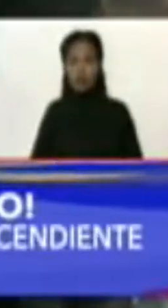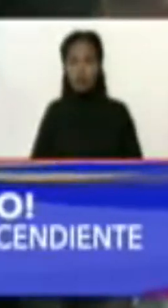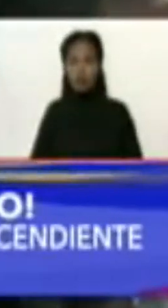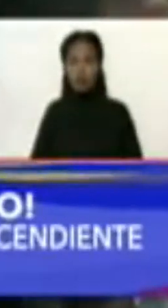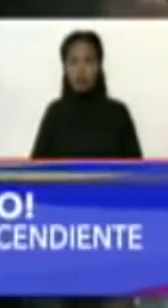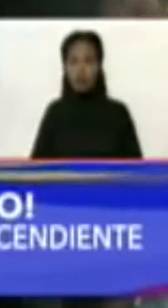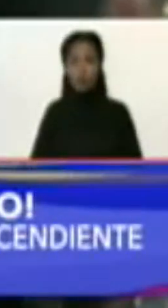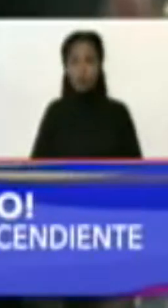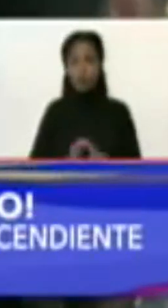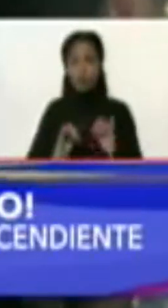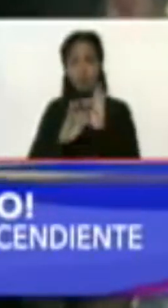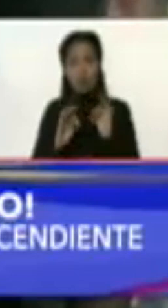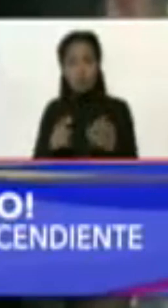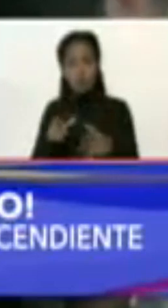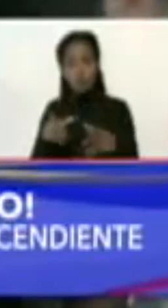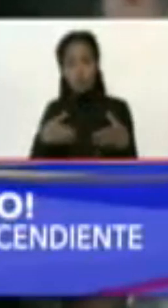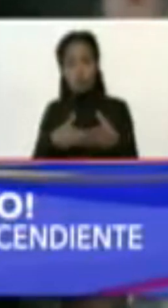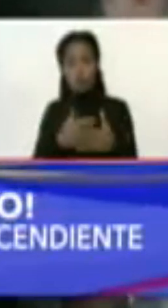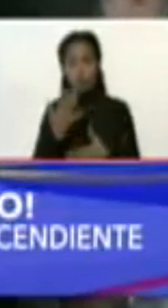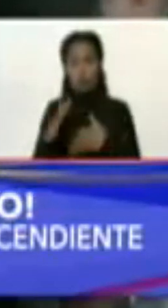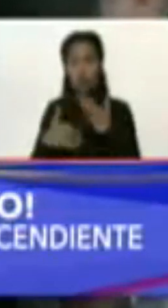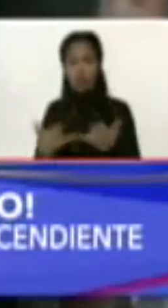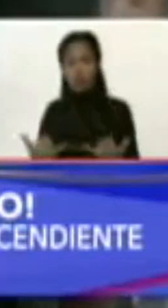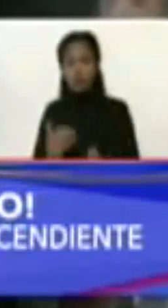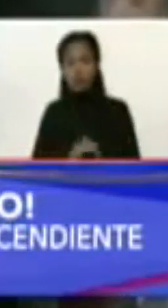mucho para esta liberación.